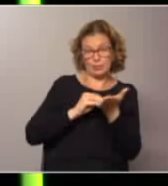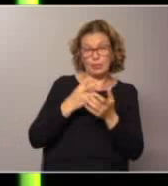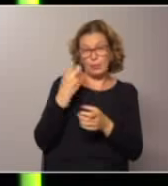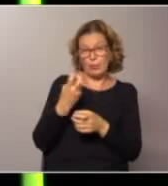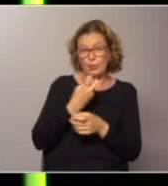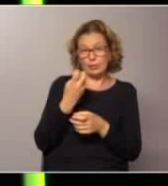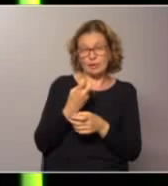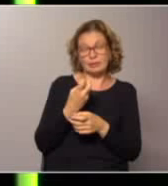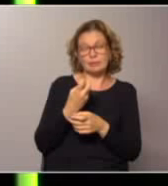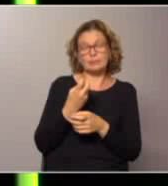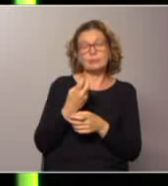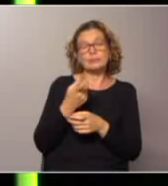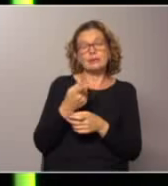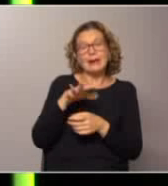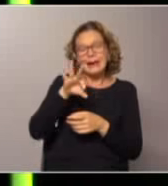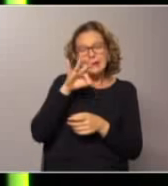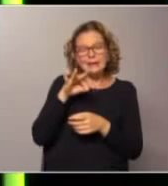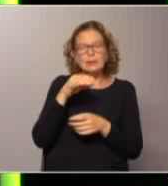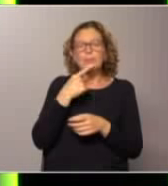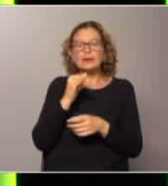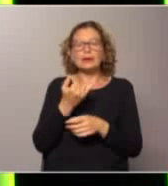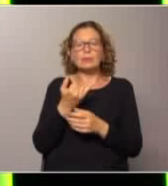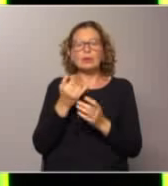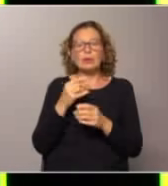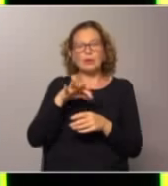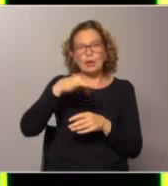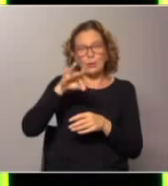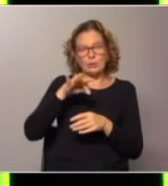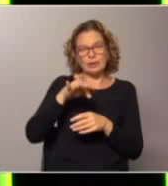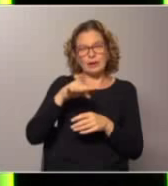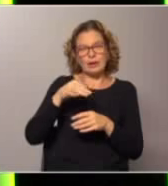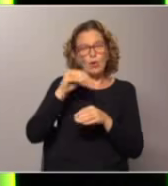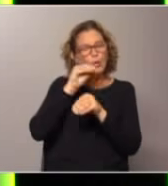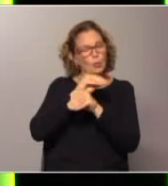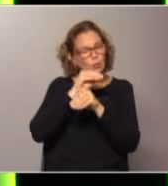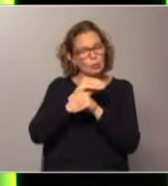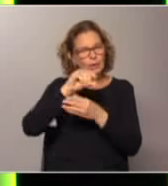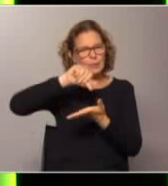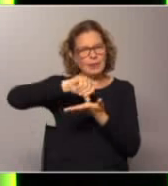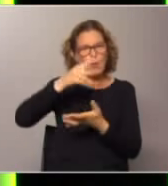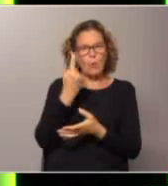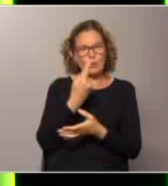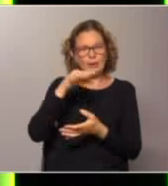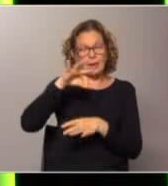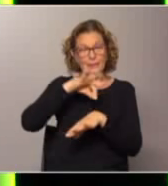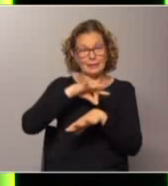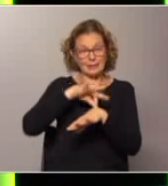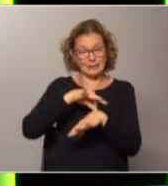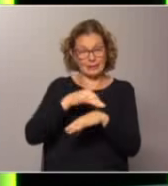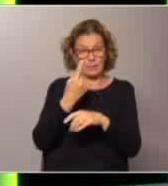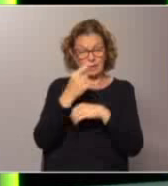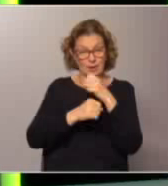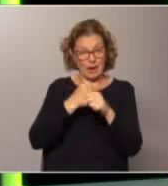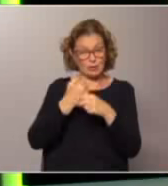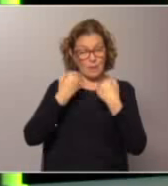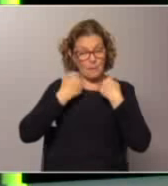buscando pueden optar por carreras como miren la primera y única licenciatura en gestión cultural del país medicina con prácticas del primer año